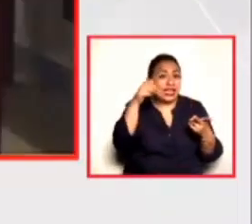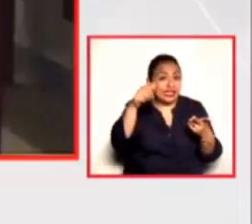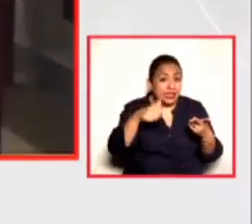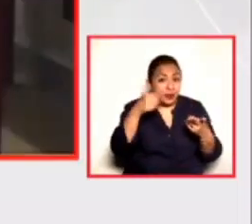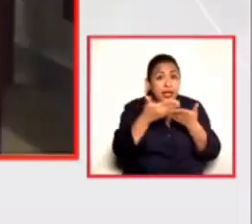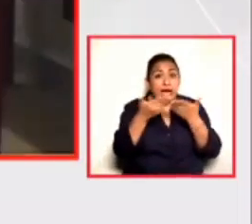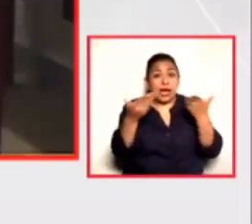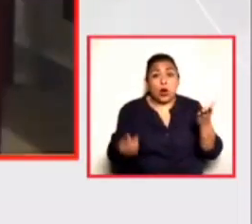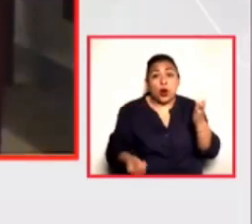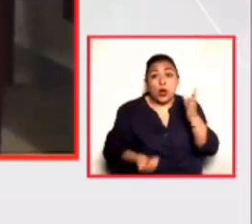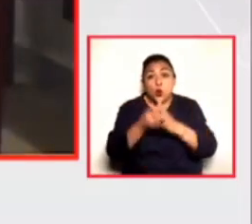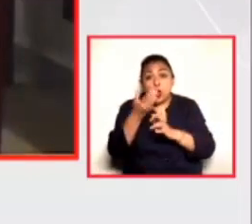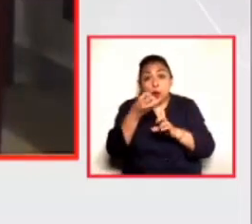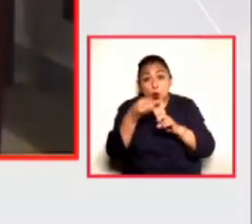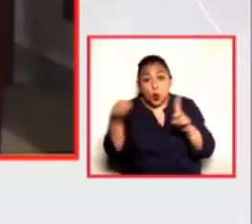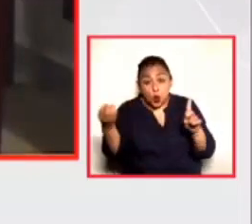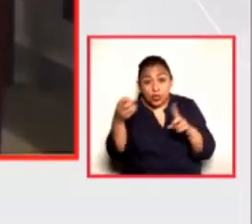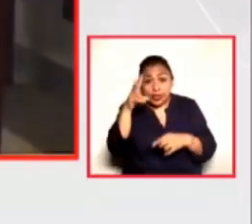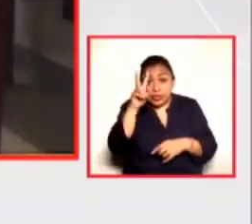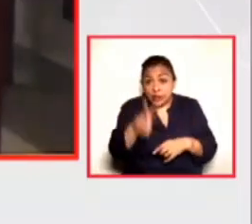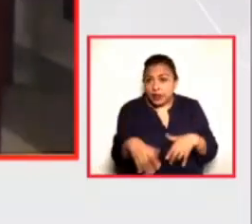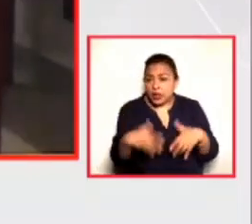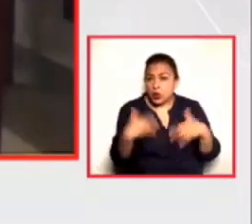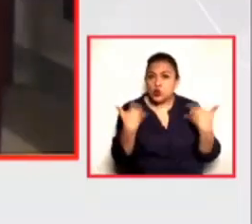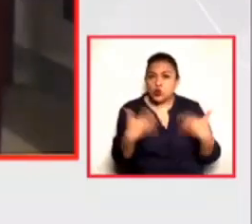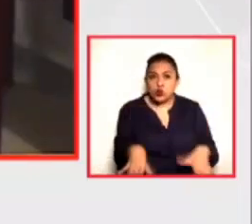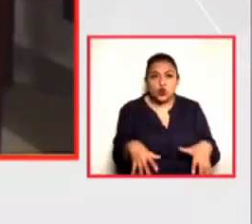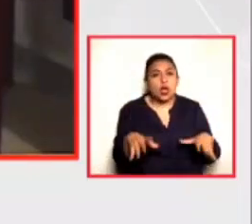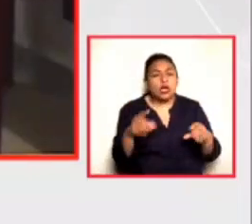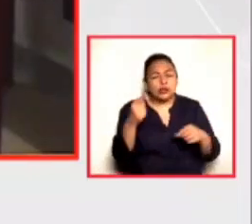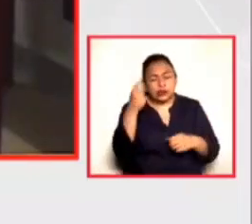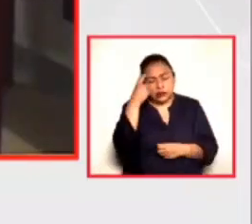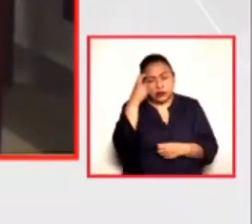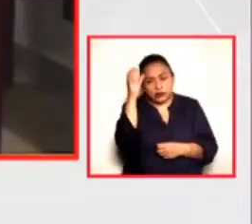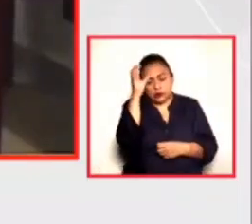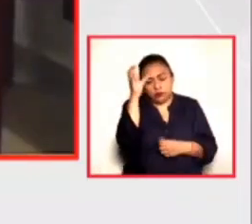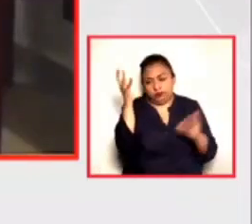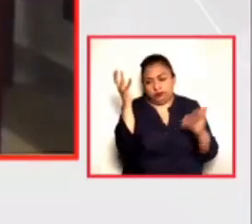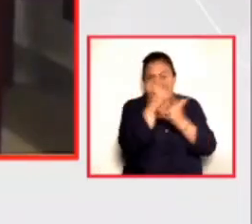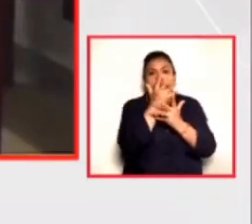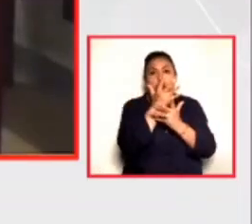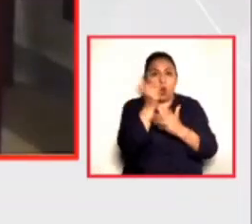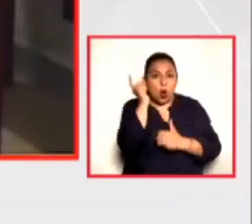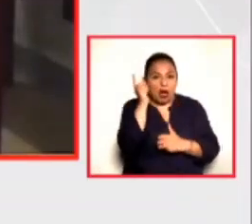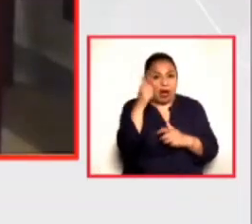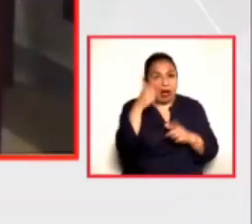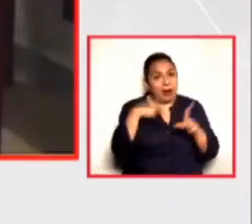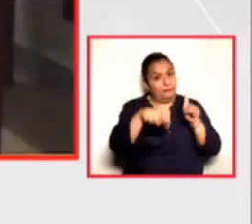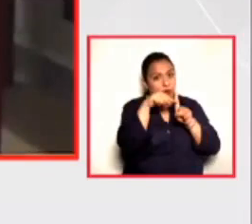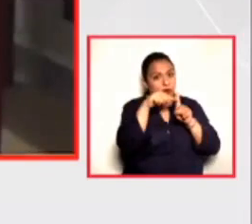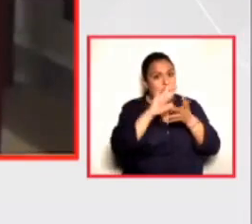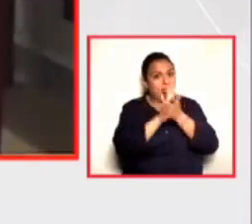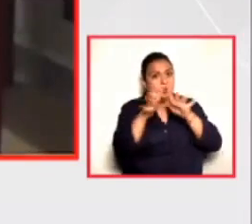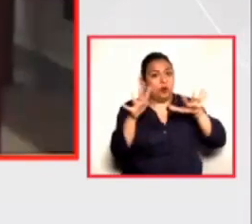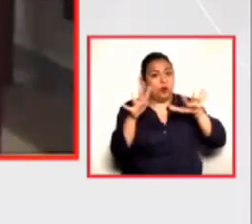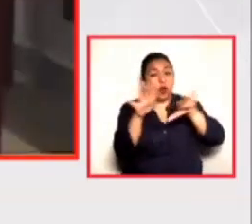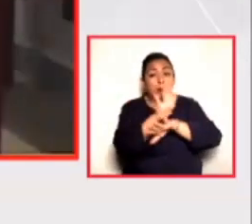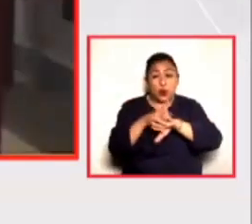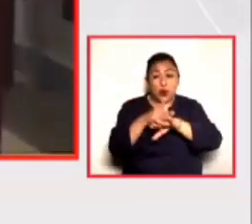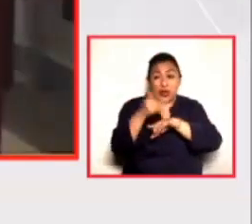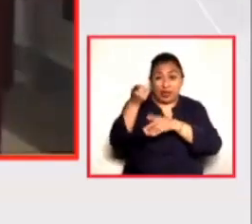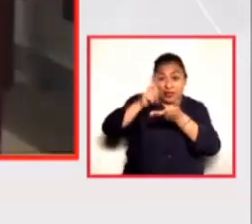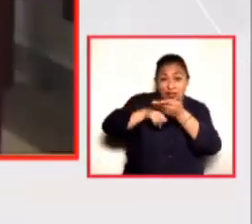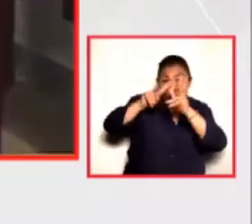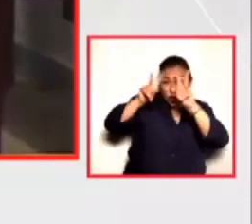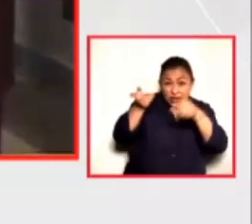de verdad, está simbrando muchas conciencias. Ojalá que sea muy positivo, porque el tema del que habla Rafa tiene que ver